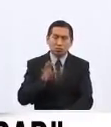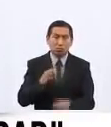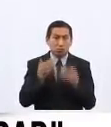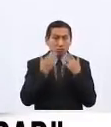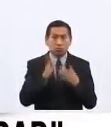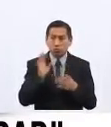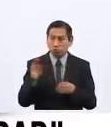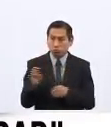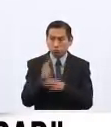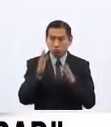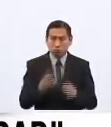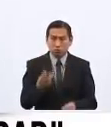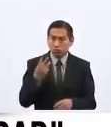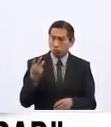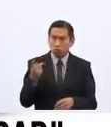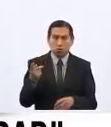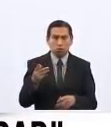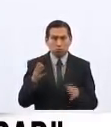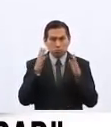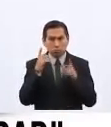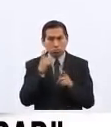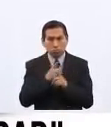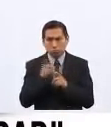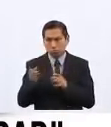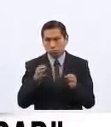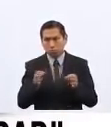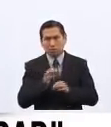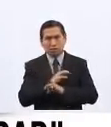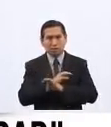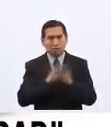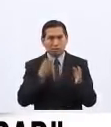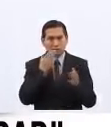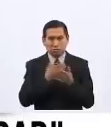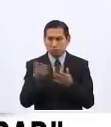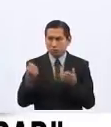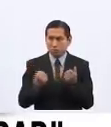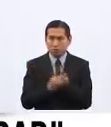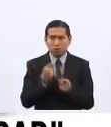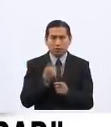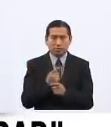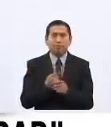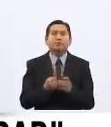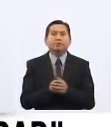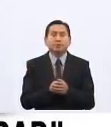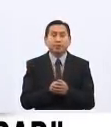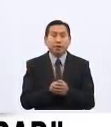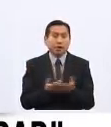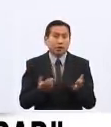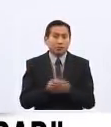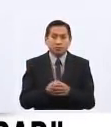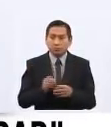agradezco mucho su disposición, su claridad y su colaboración.